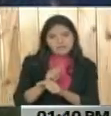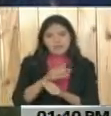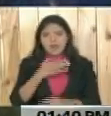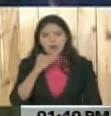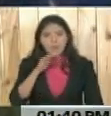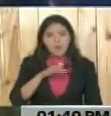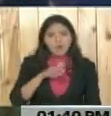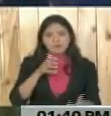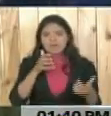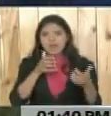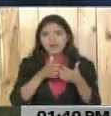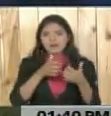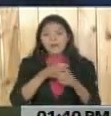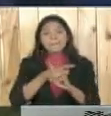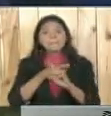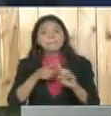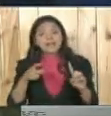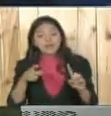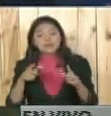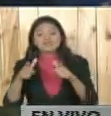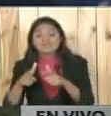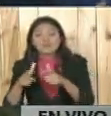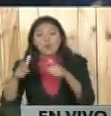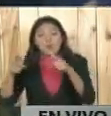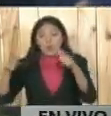pero la inmensa mayoría